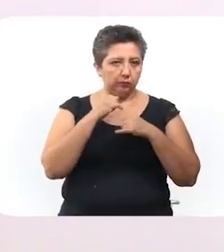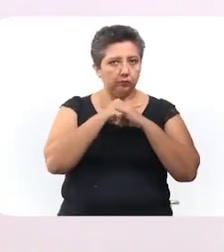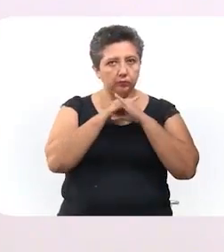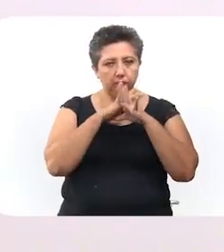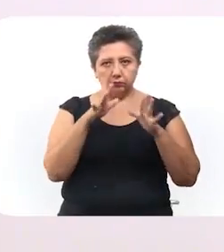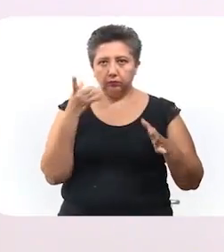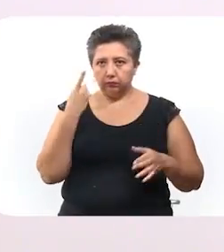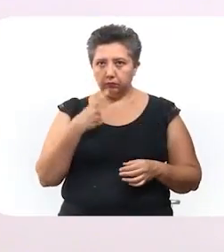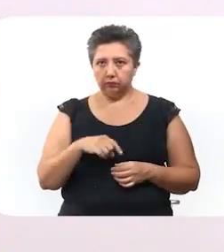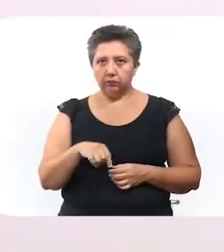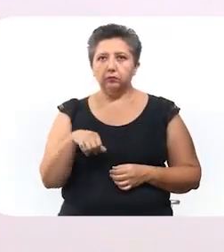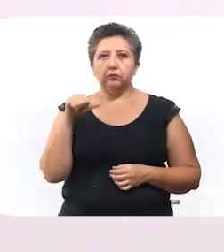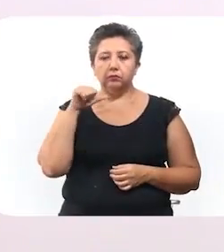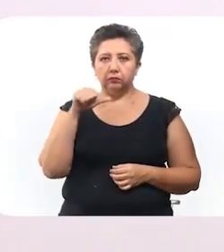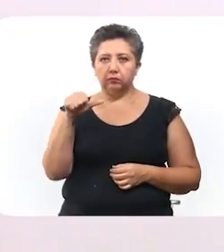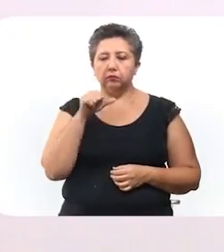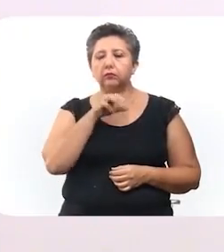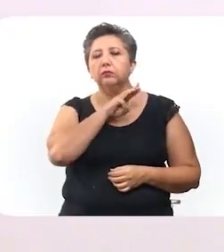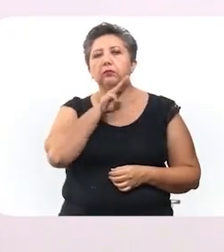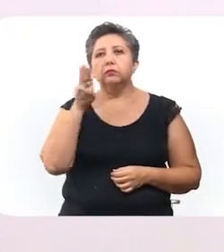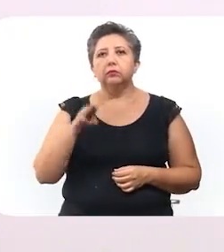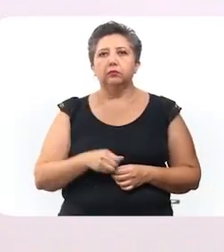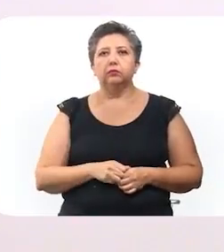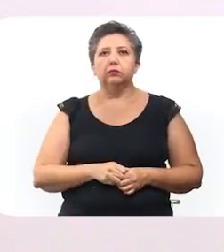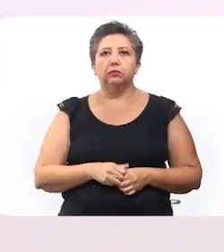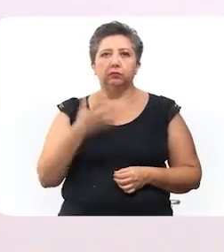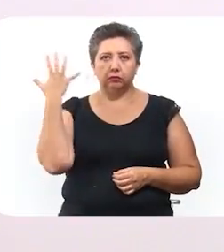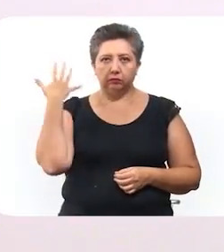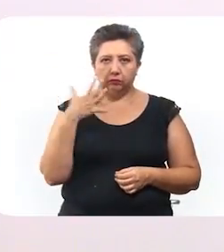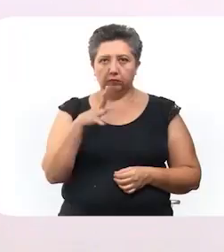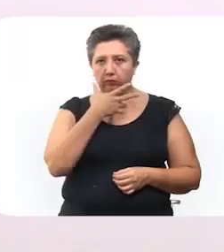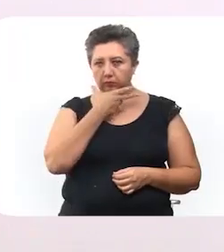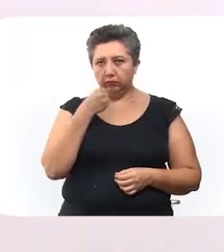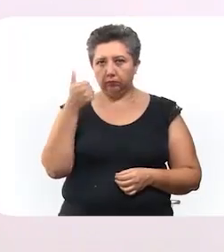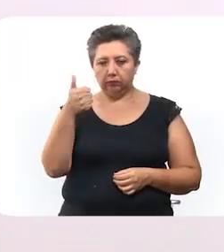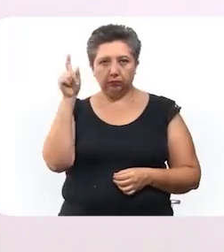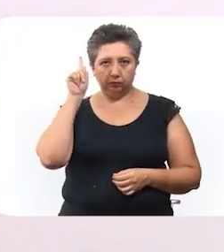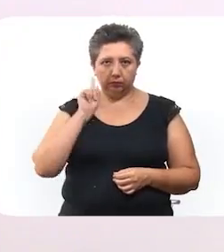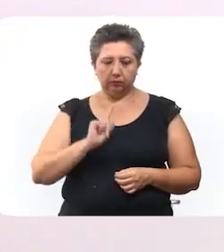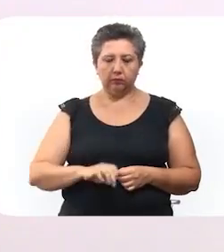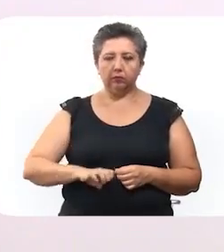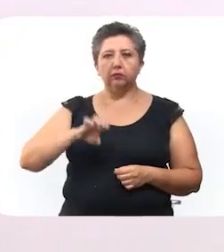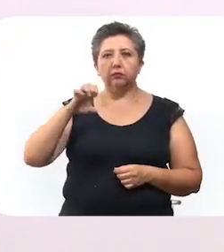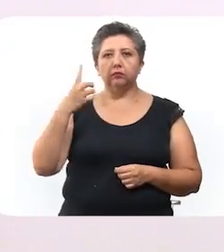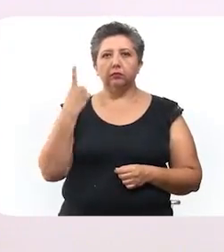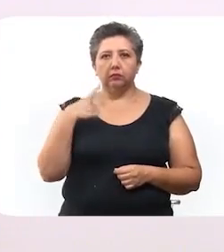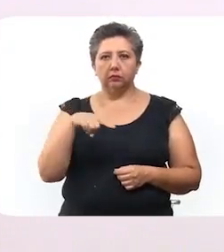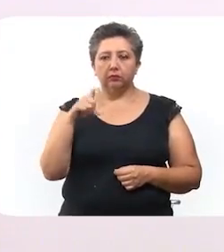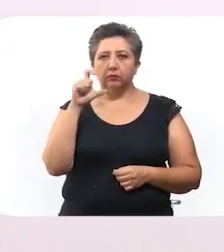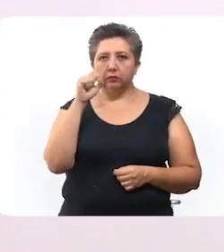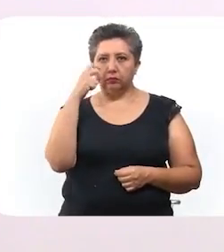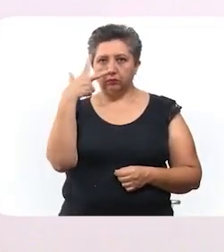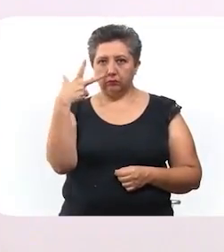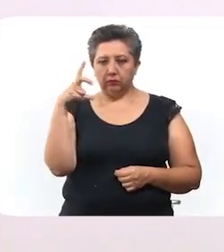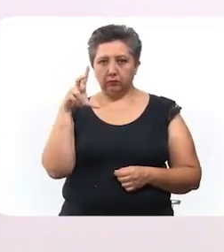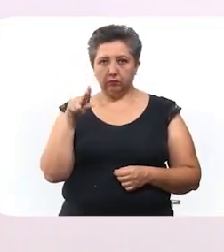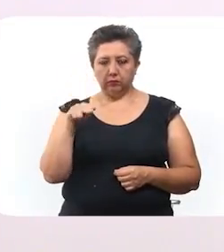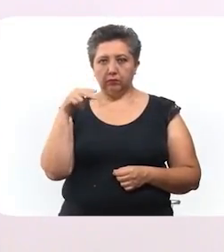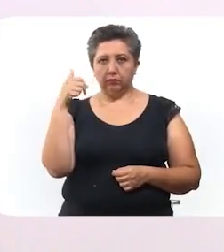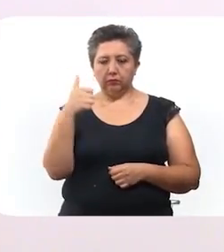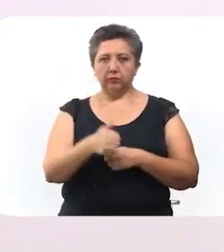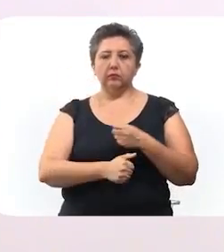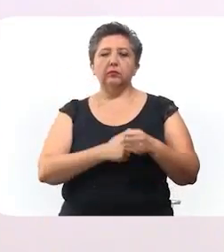este parte médico informamos de 16 fallecimientos. Son 10 hombres y 6 mujeres, de un rango de edad de 28 a